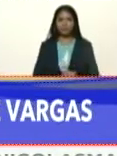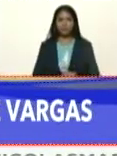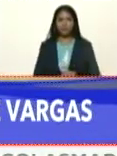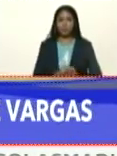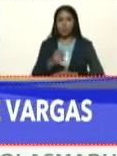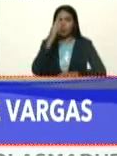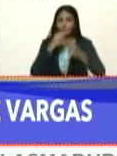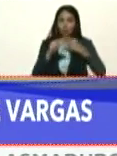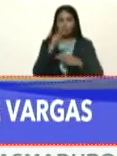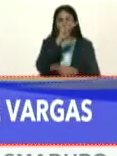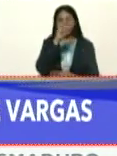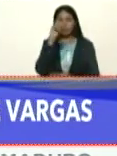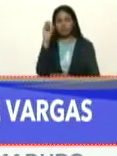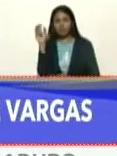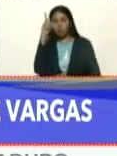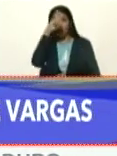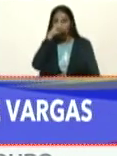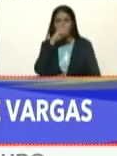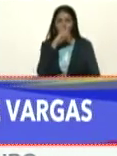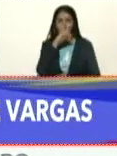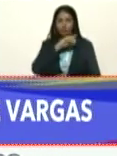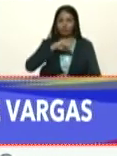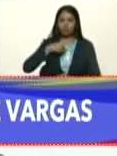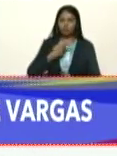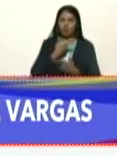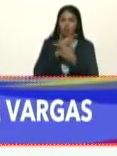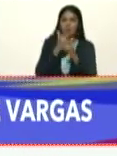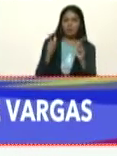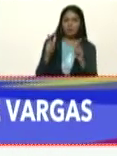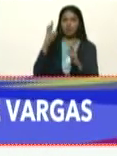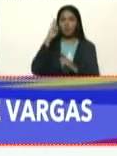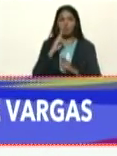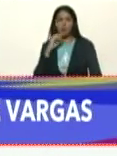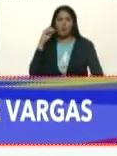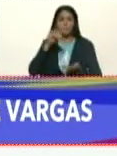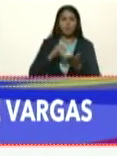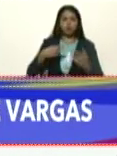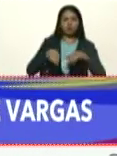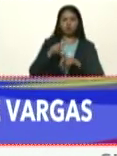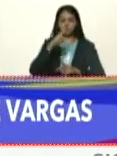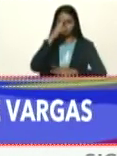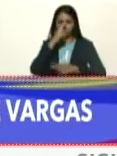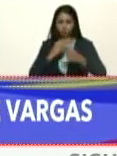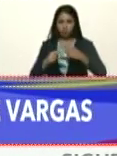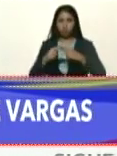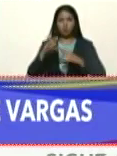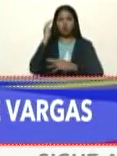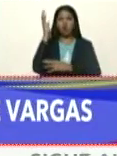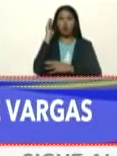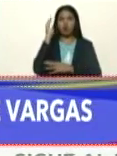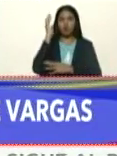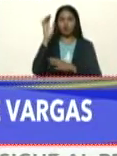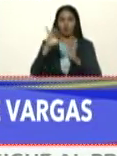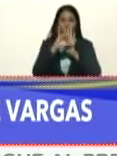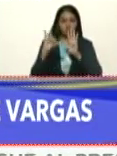conmemorábamos los 200 años en que el libertador Bolívar instaló solemnemente el Congreso